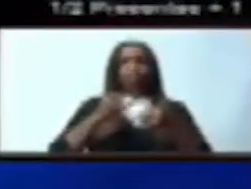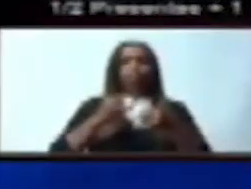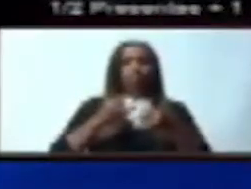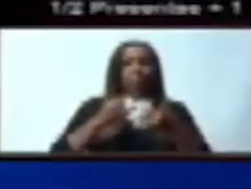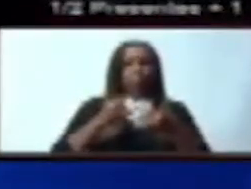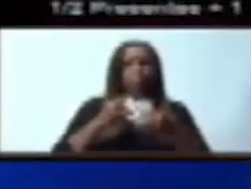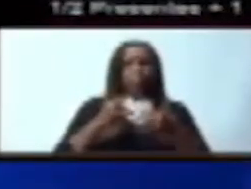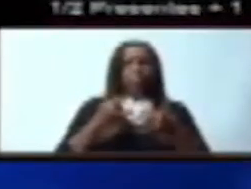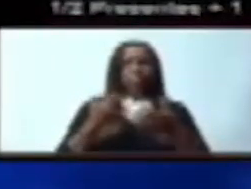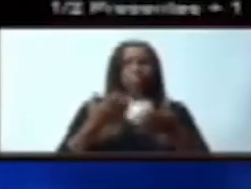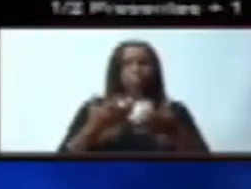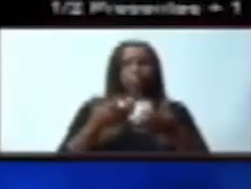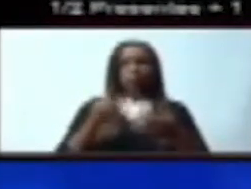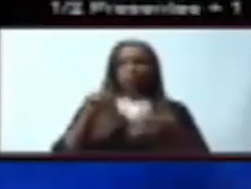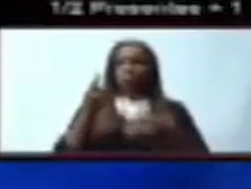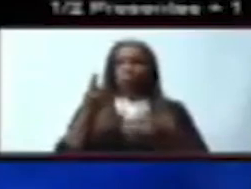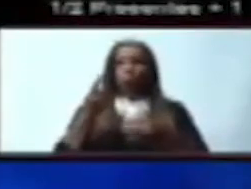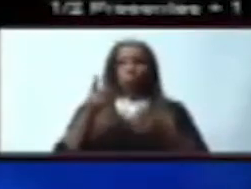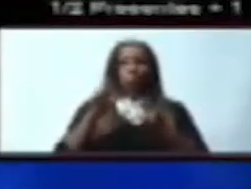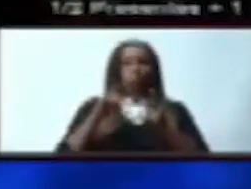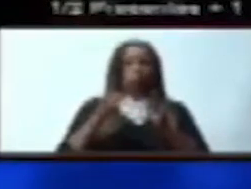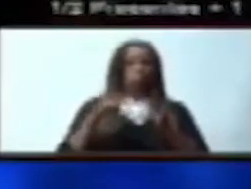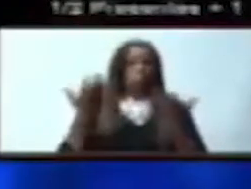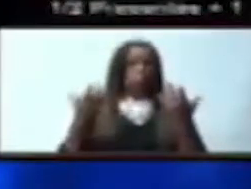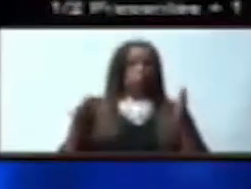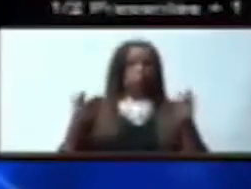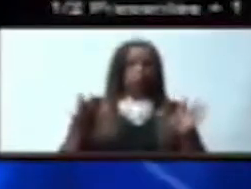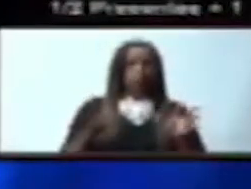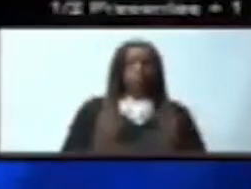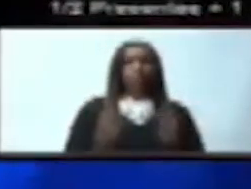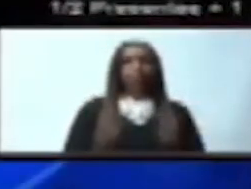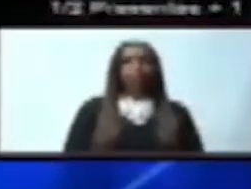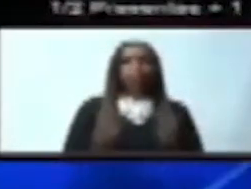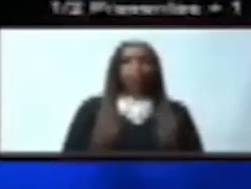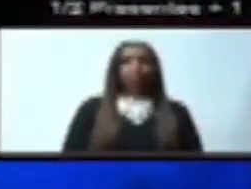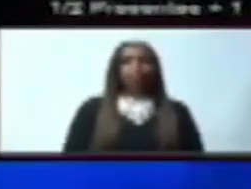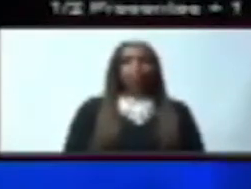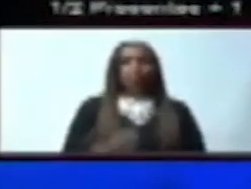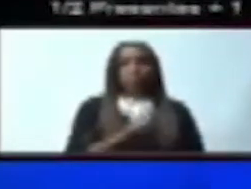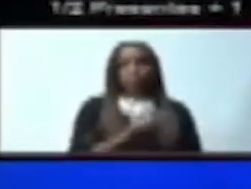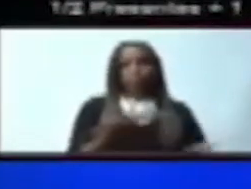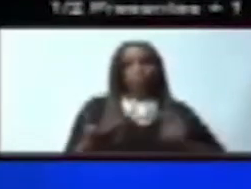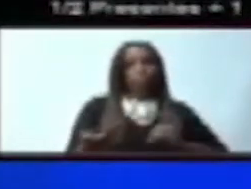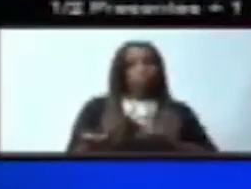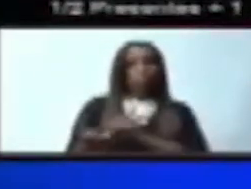Voten, por favor. Hay muchos diputados que no han votado y se termina el tiempo.